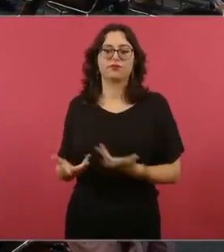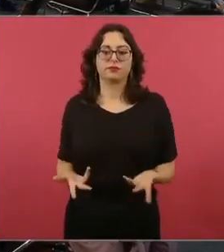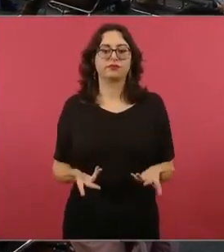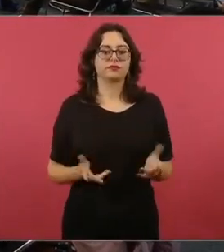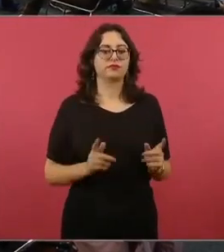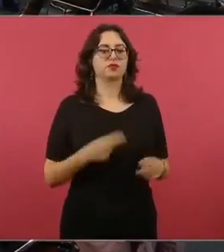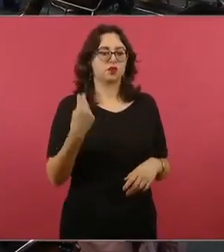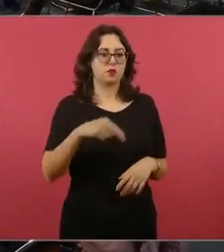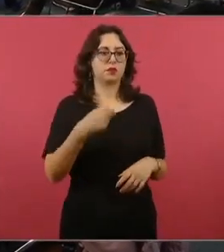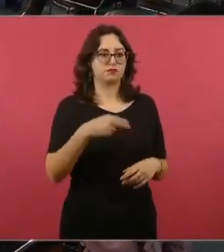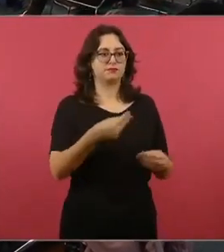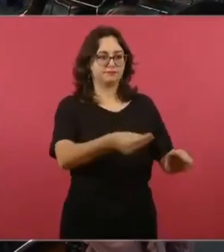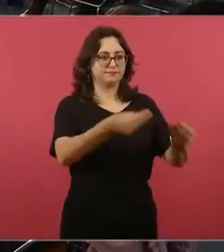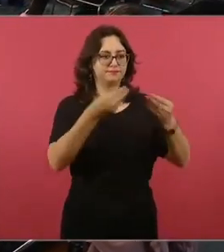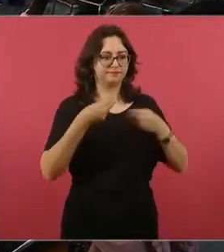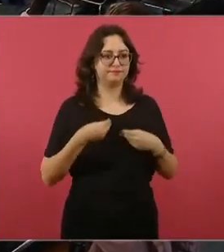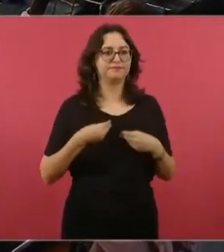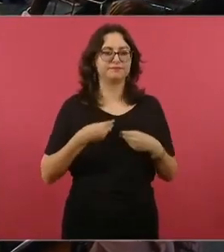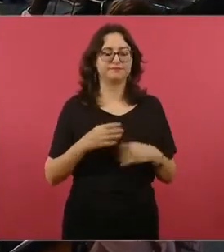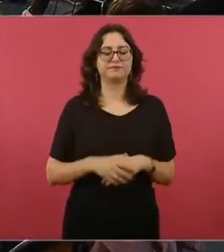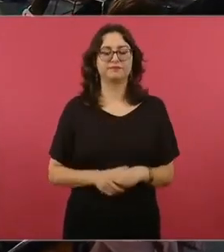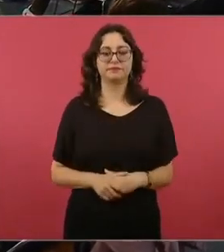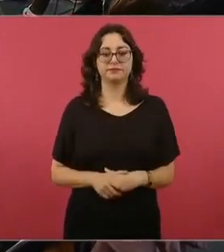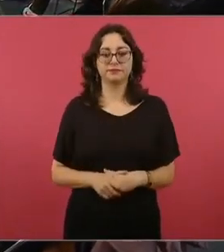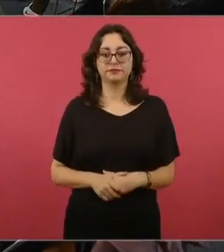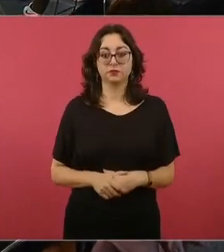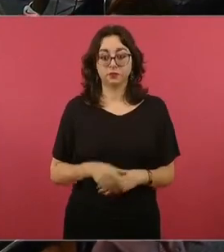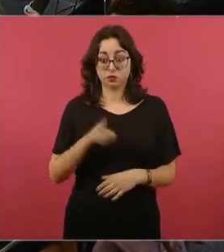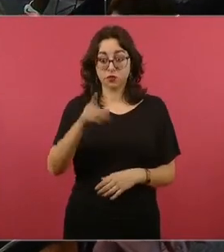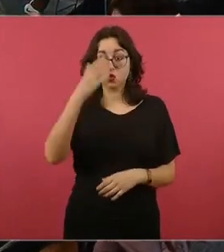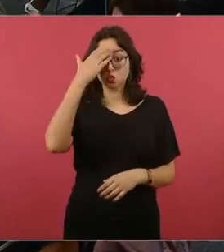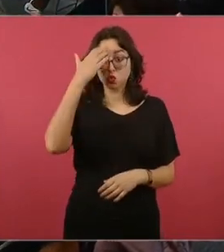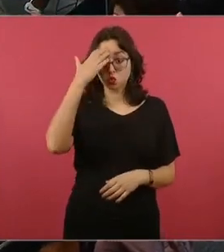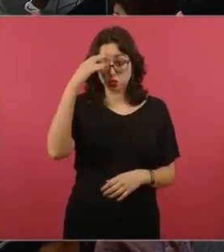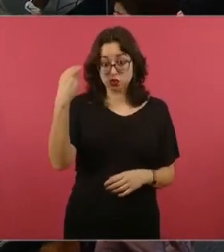se devolvió el dinero. ¿Sabe los nombres?